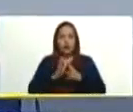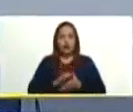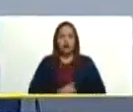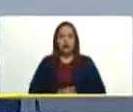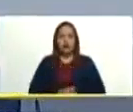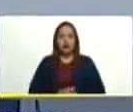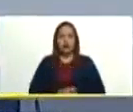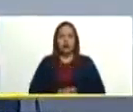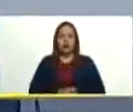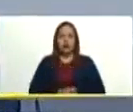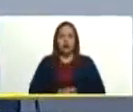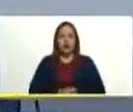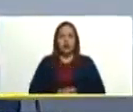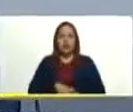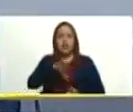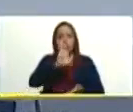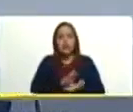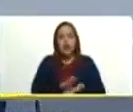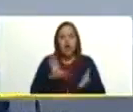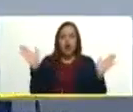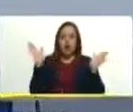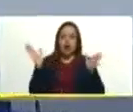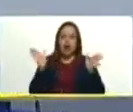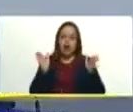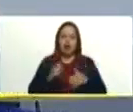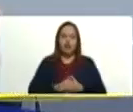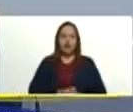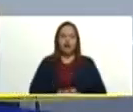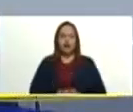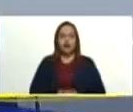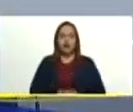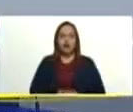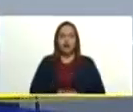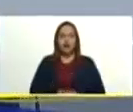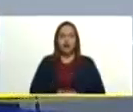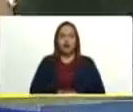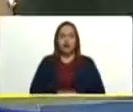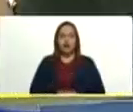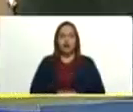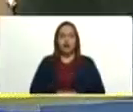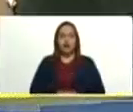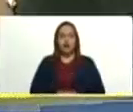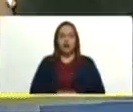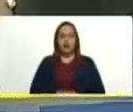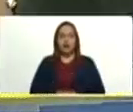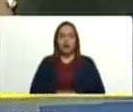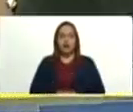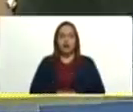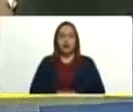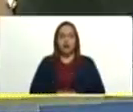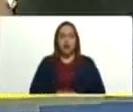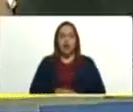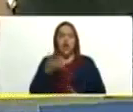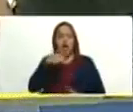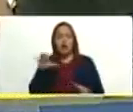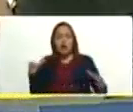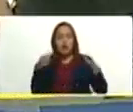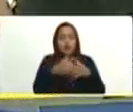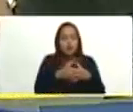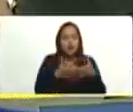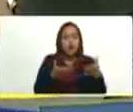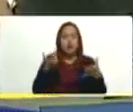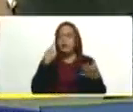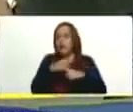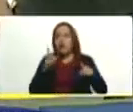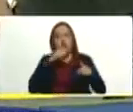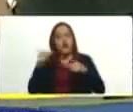Los Angeles, en Los Ángeles, the Americans didn't invite Cuba, Venezuela, or Nicaragua. Se reunieron, pero no